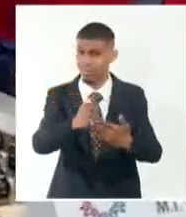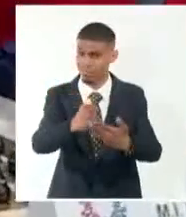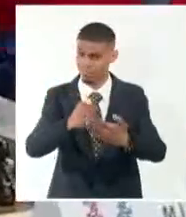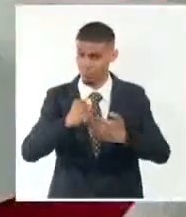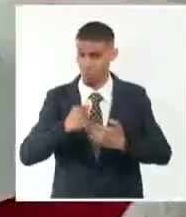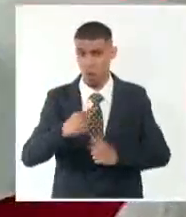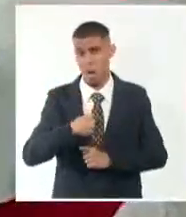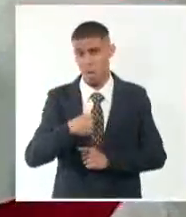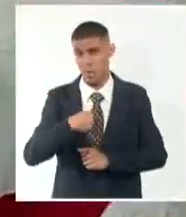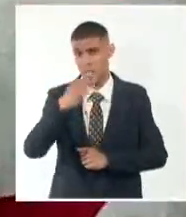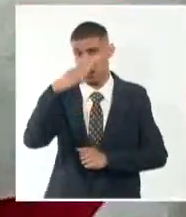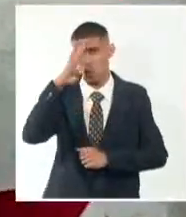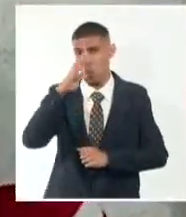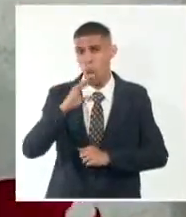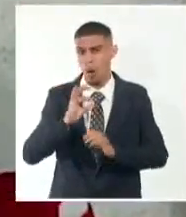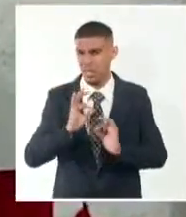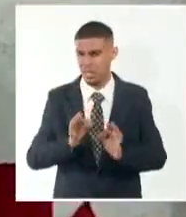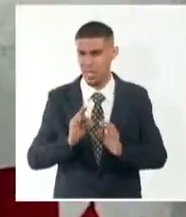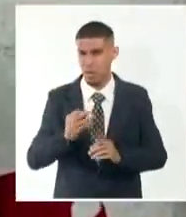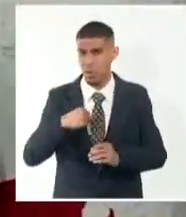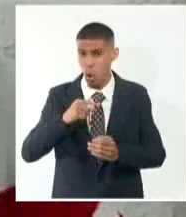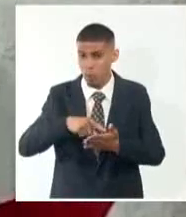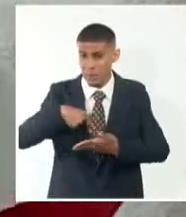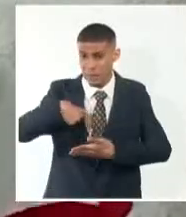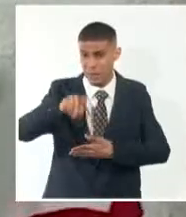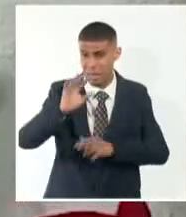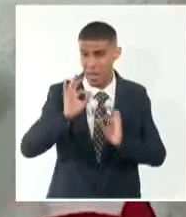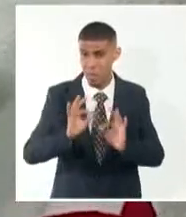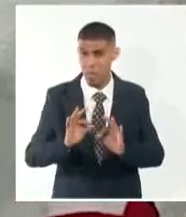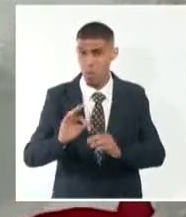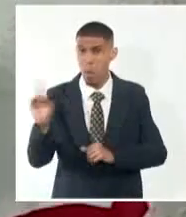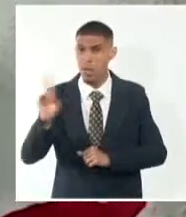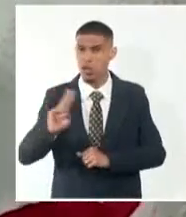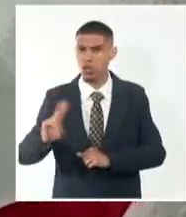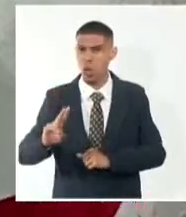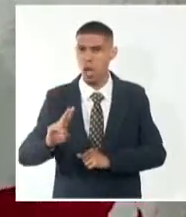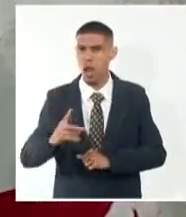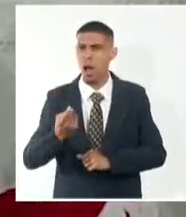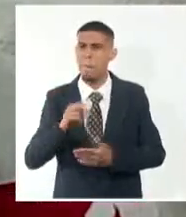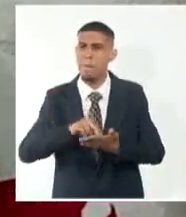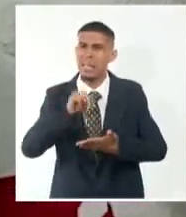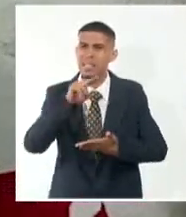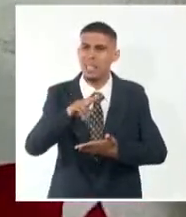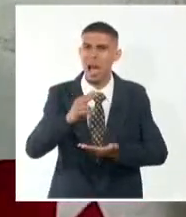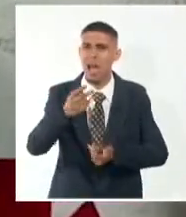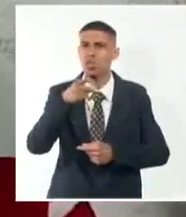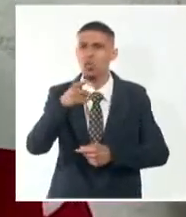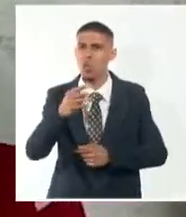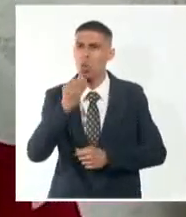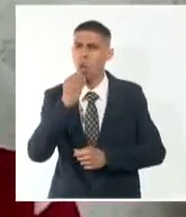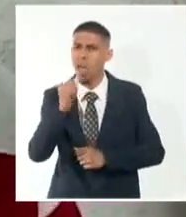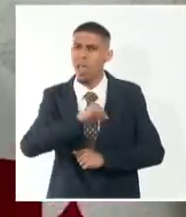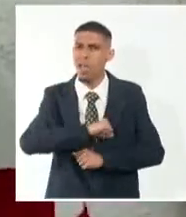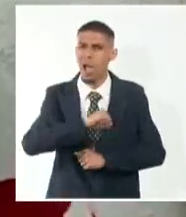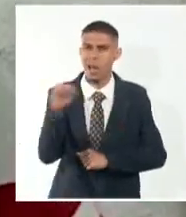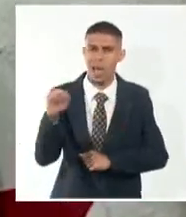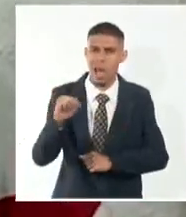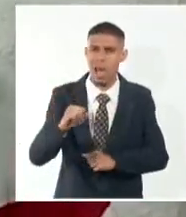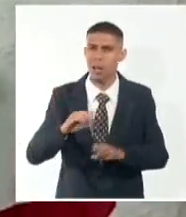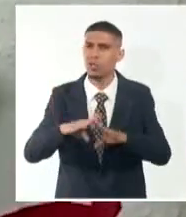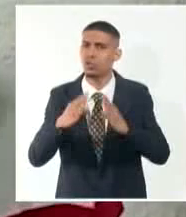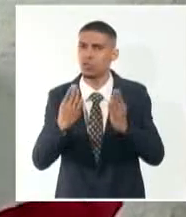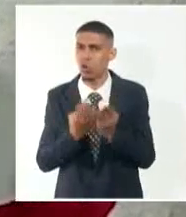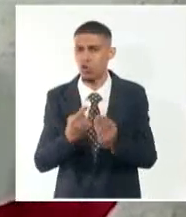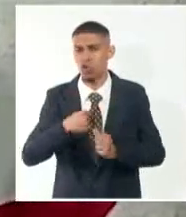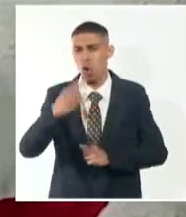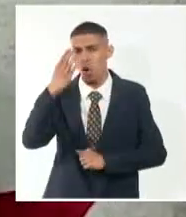cariño, por todos los mensajes. Desde que salí he recibido muchos mensajes de seguidores, de familiares, que sé que al igual que yo sufren cada partida, que